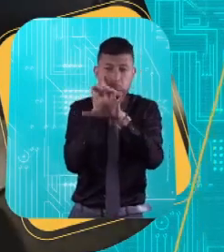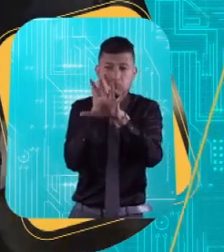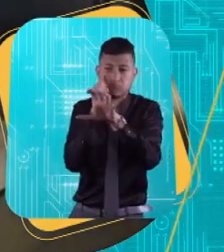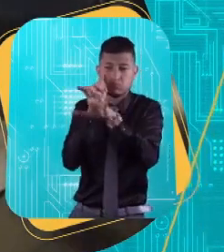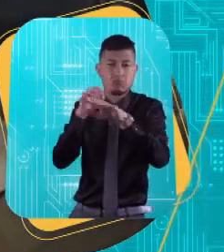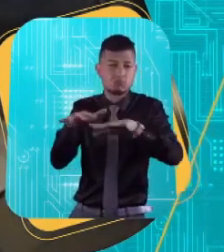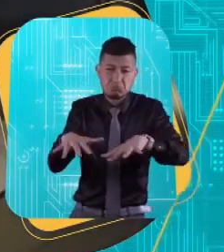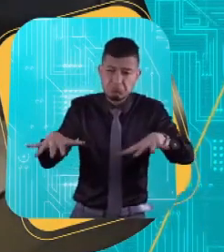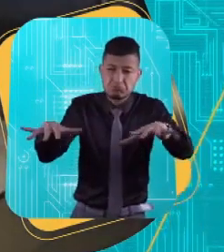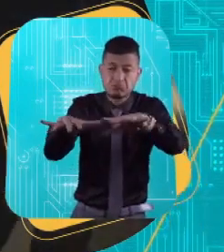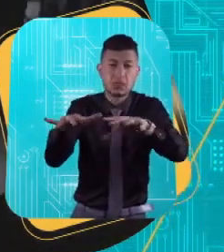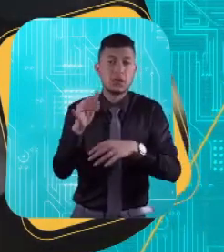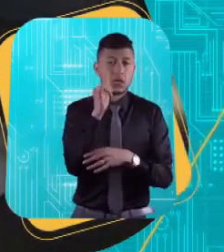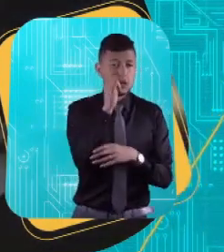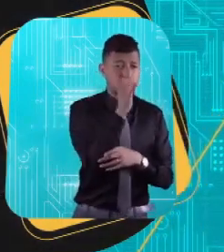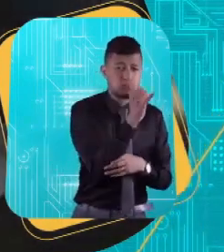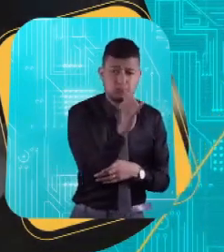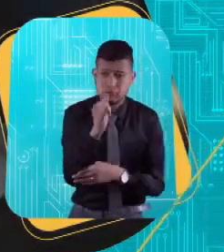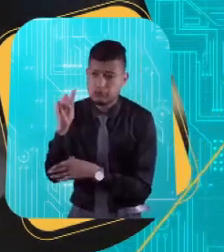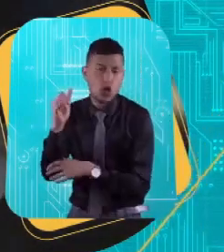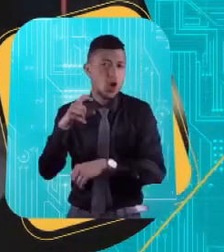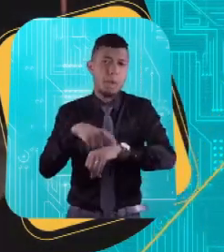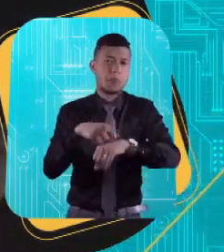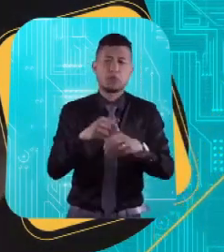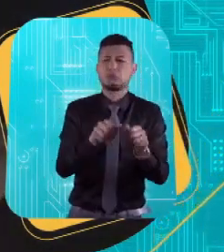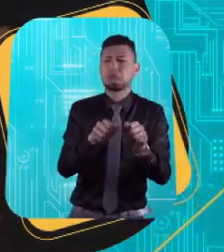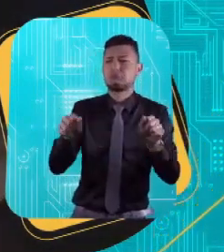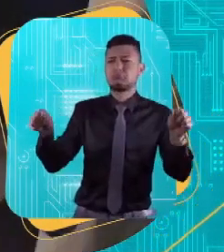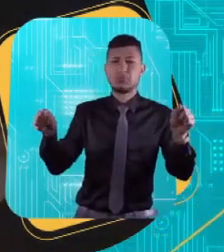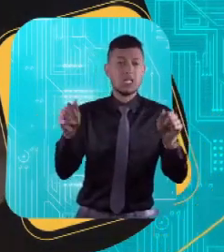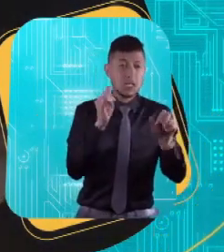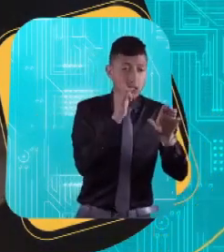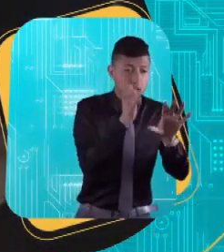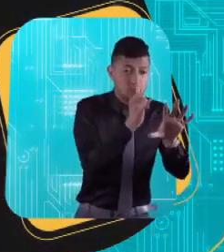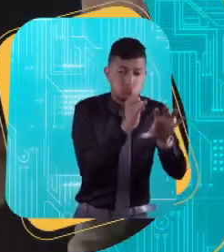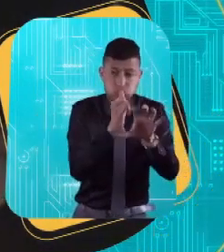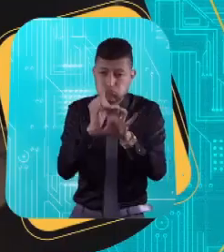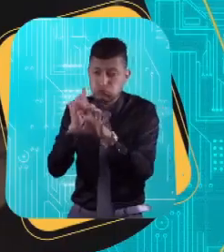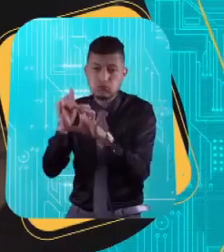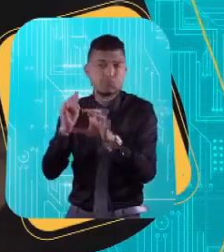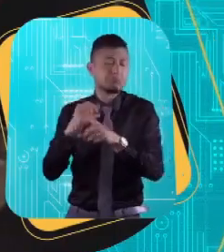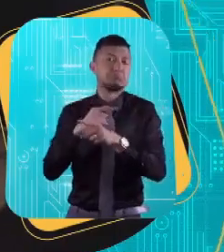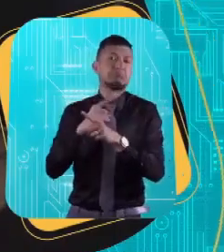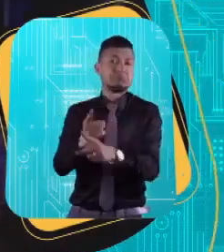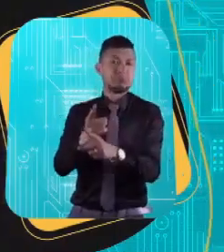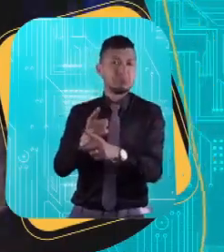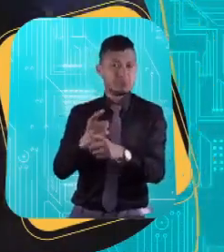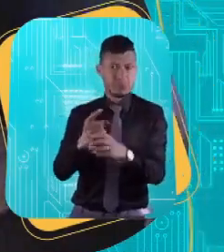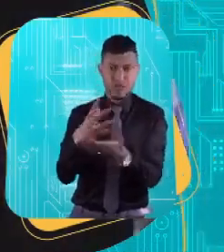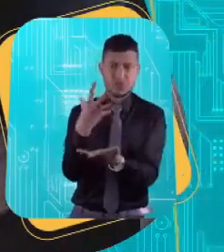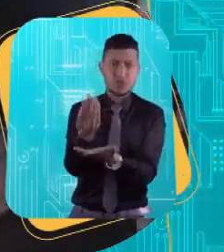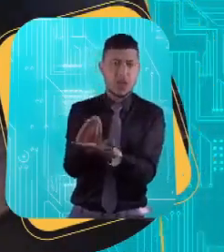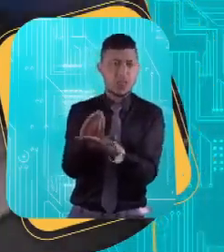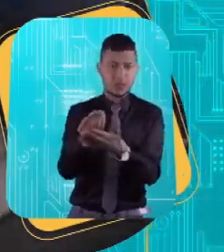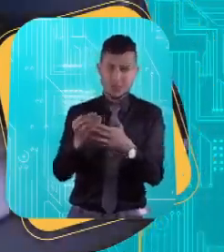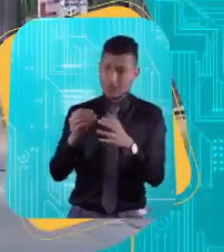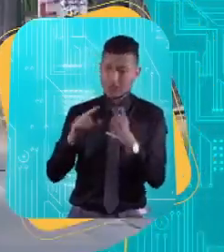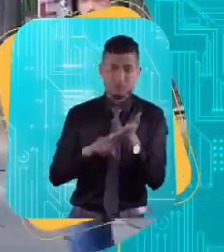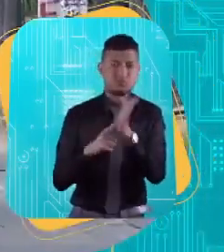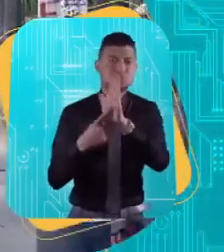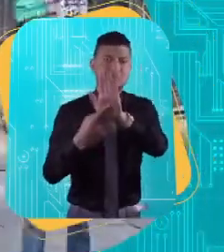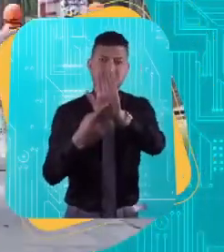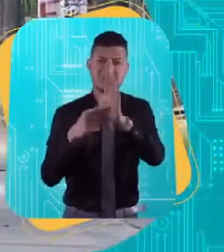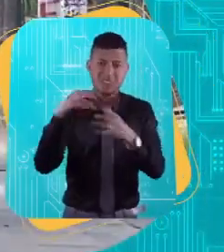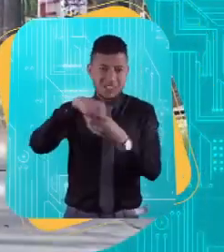momentos, durante un tiempo concreto de exposición en lugar de grabarlo de manera continua. El resultado es un video a cámara rápida,